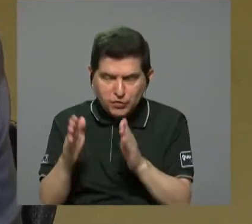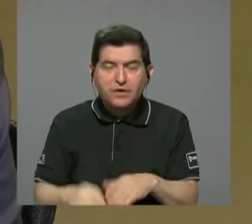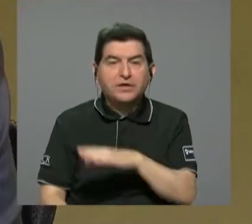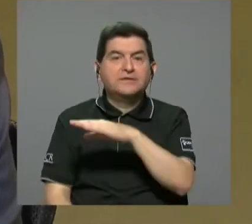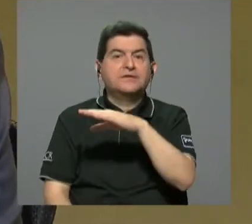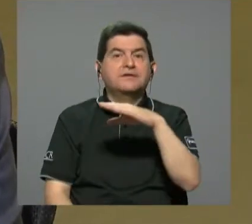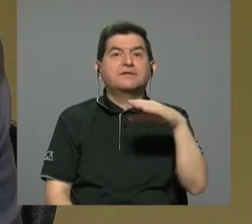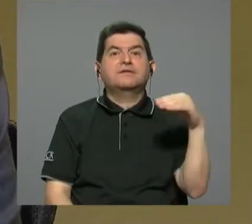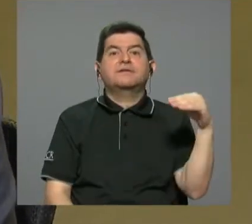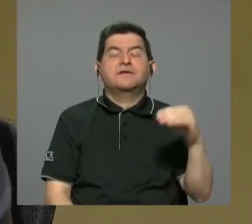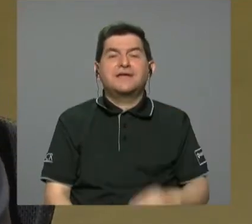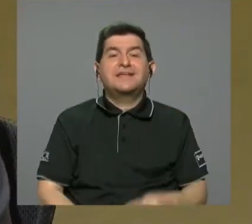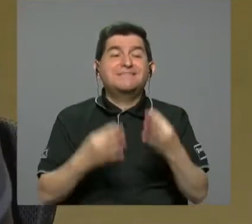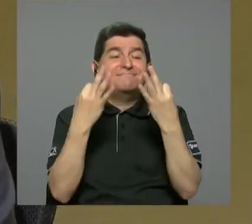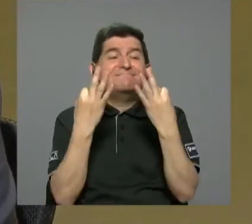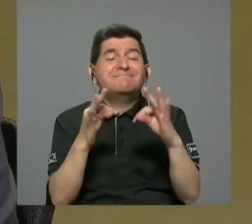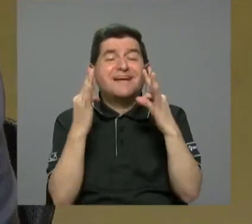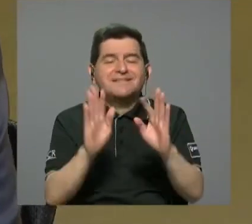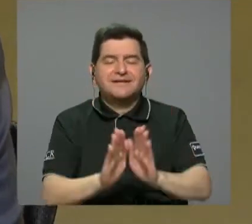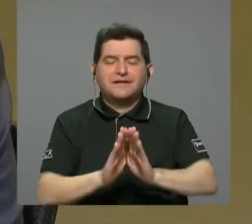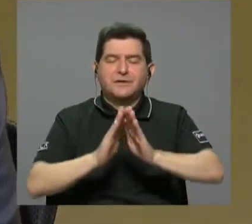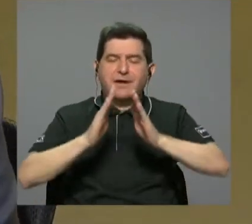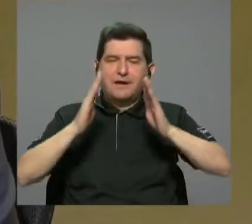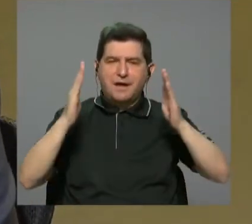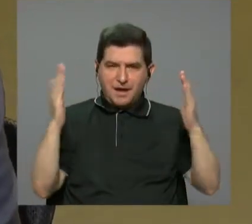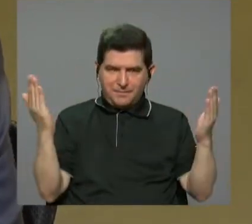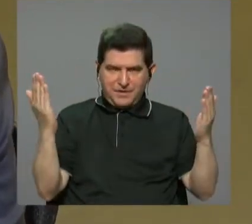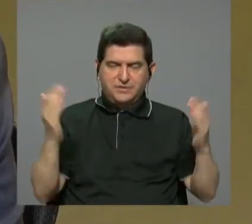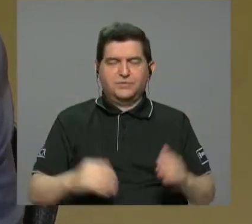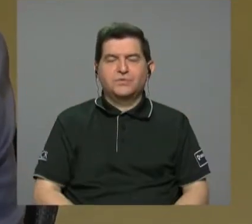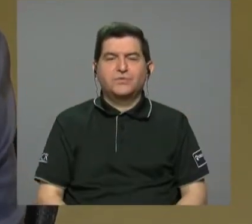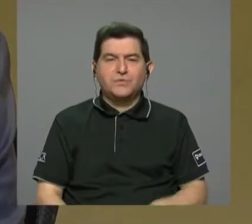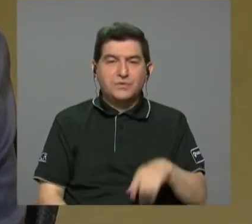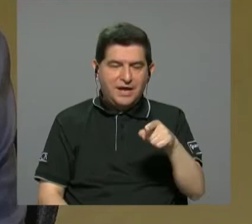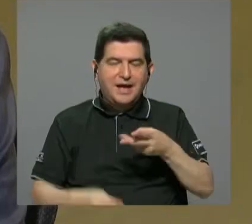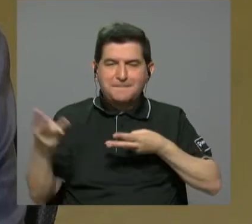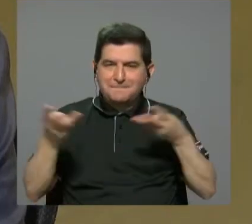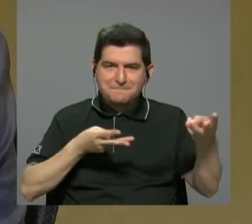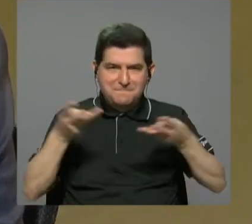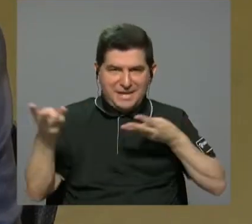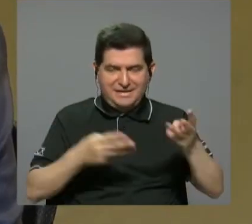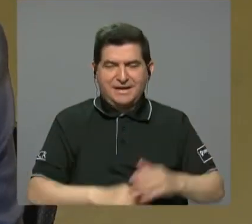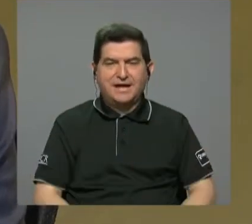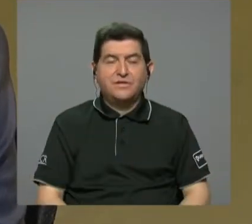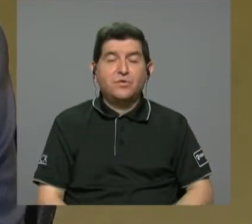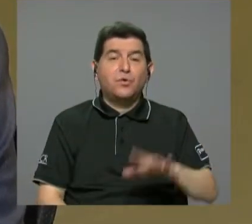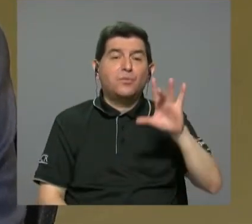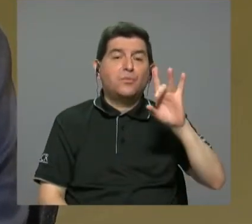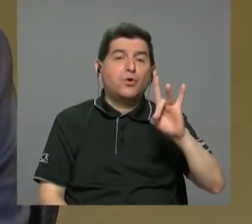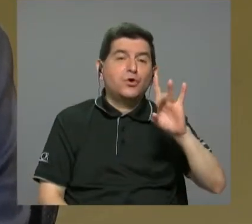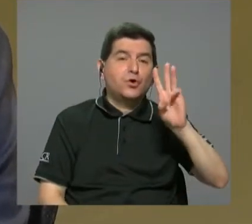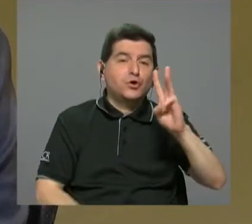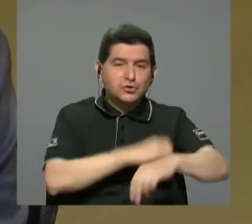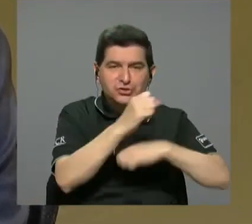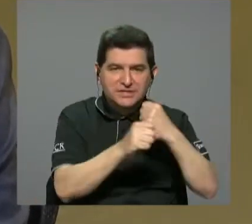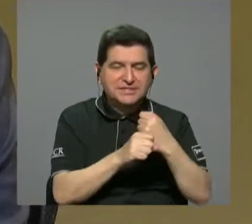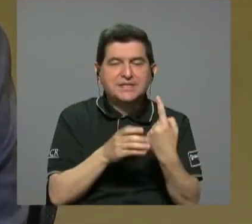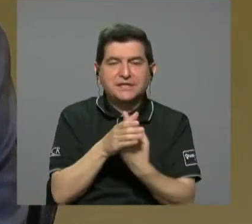además procurar la apertura, y hacer posible la apertura de un mercado que por 86 años había sido